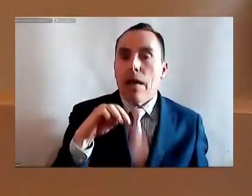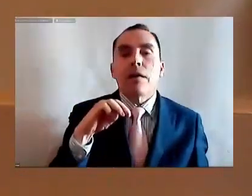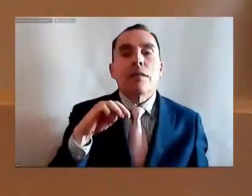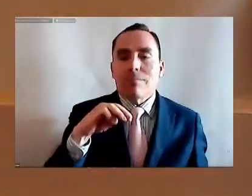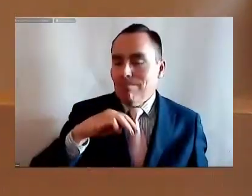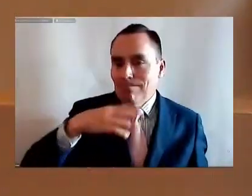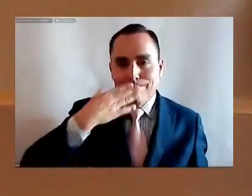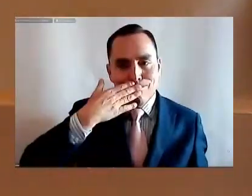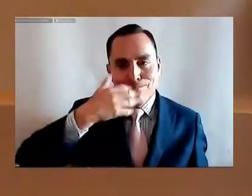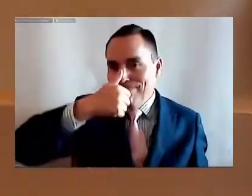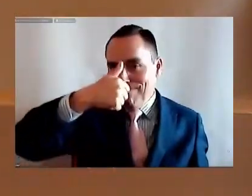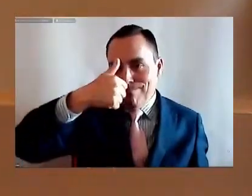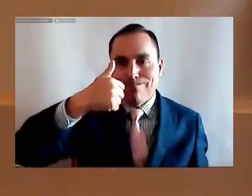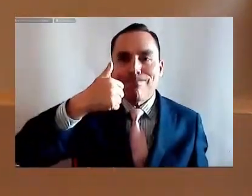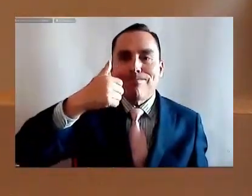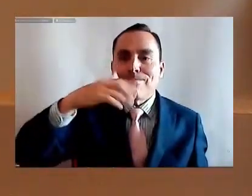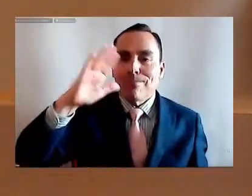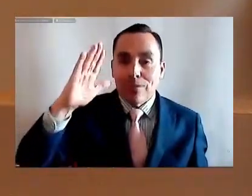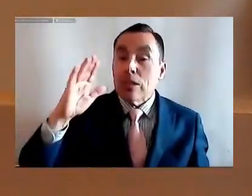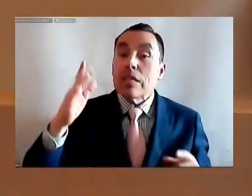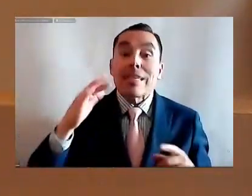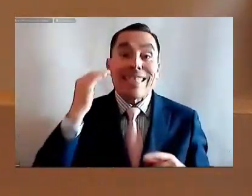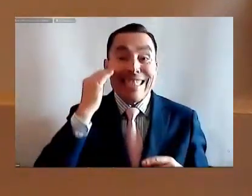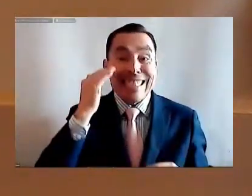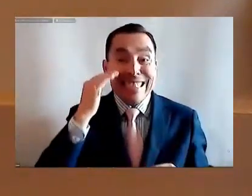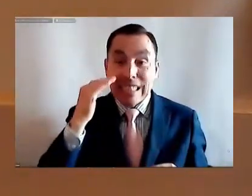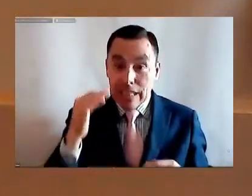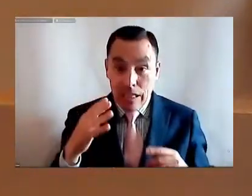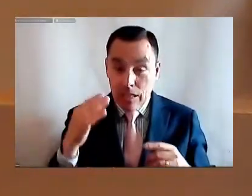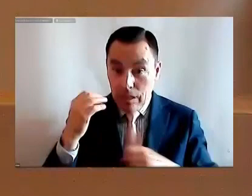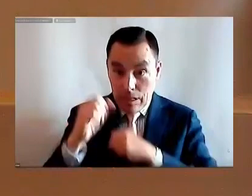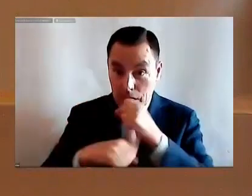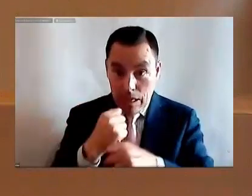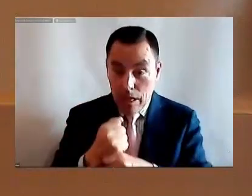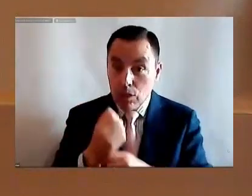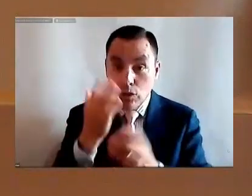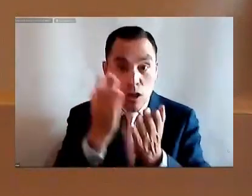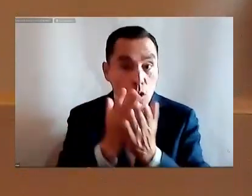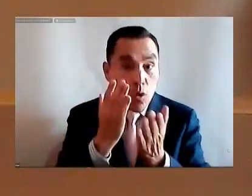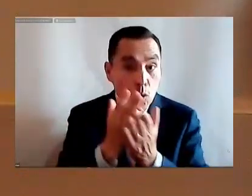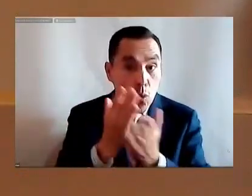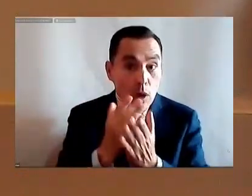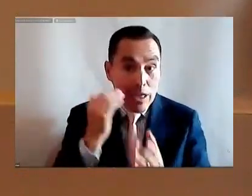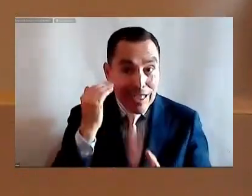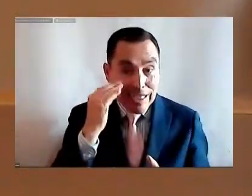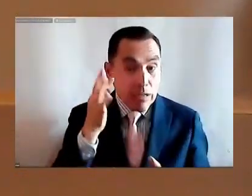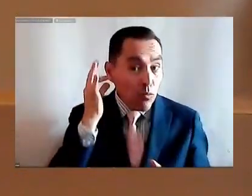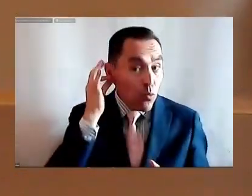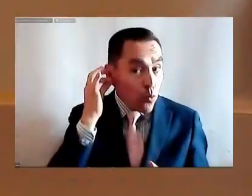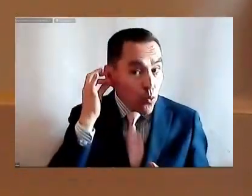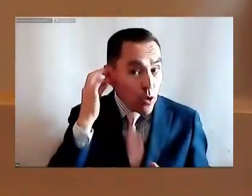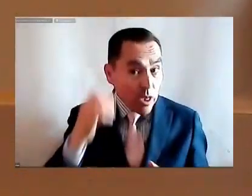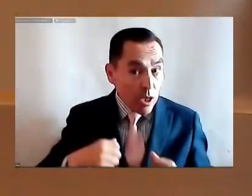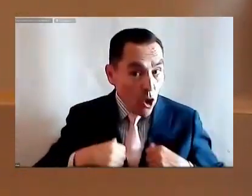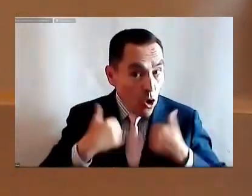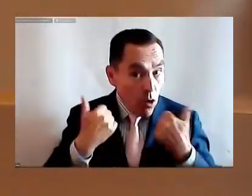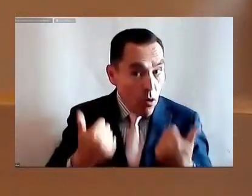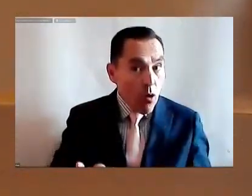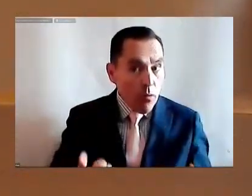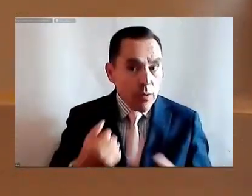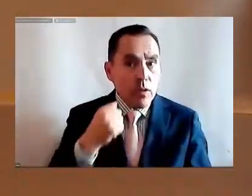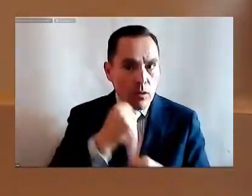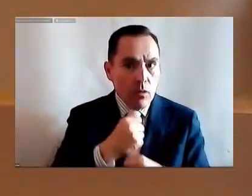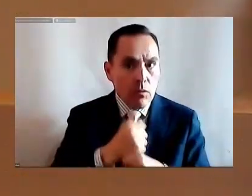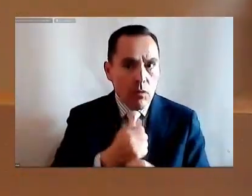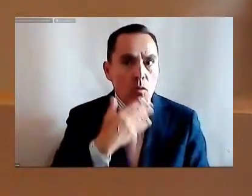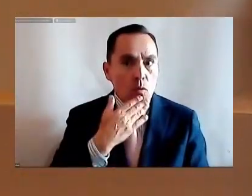las mujeres y las niñas en edad escolar, que también, no tengo las estadísticas, pero hay un porcentaje importante de trabajo doméstico que